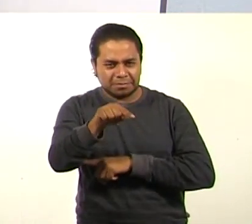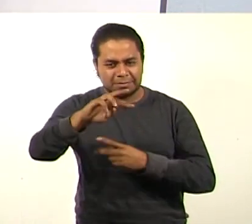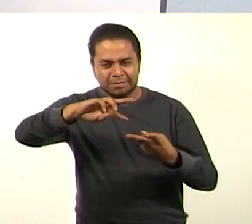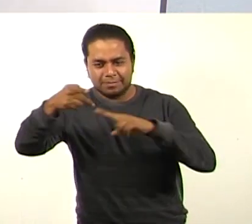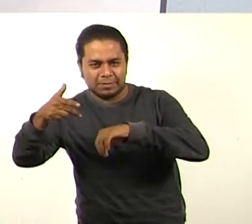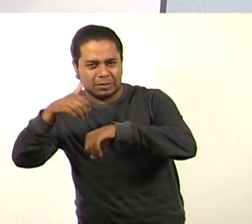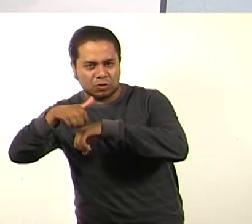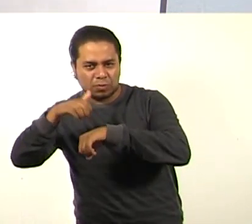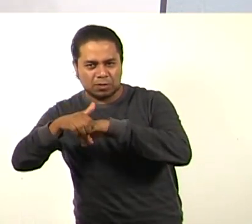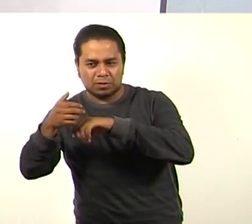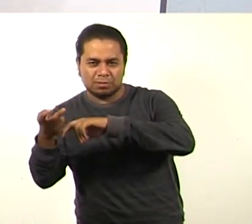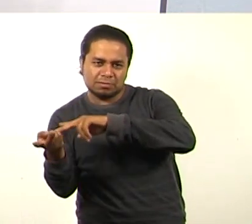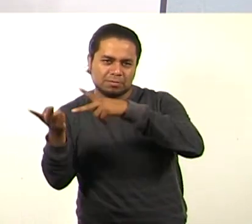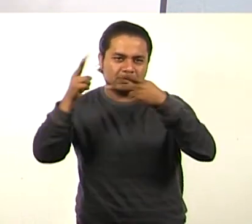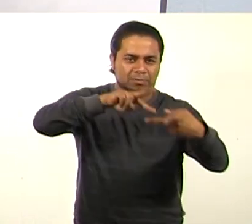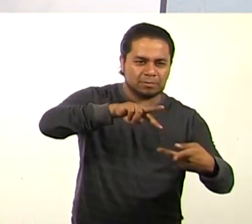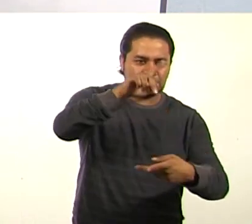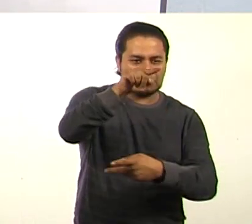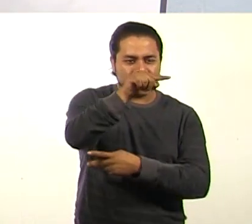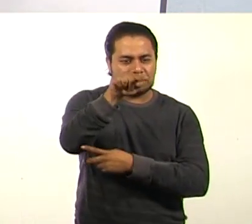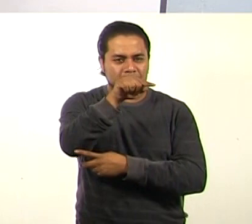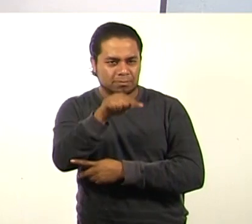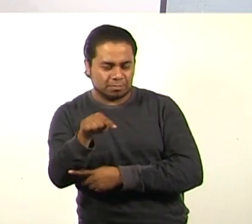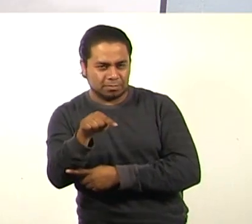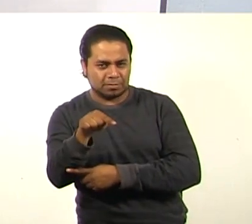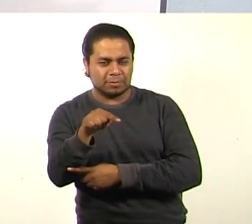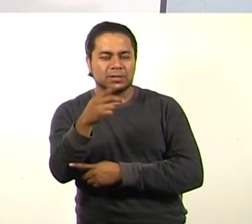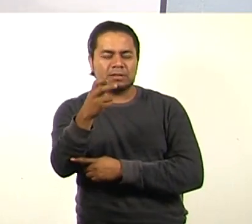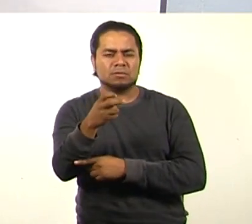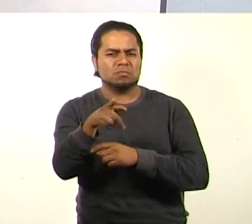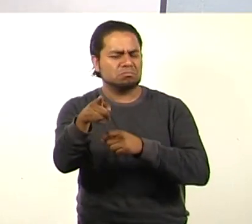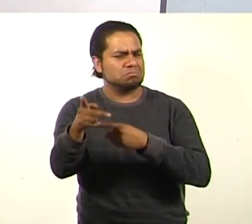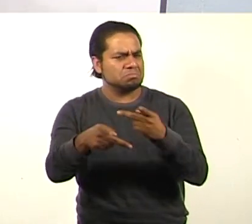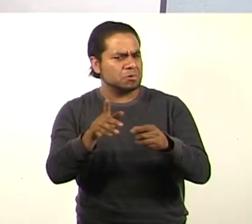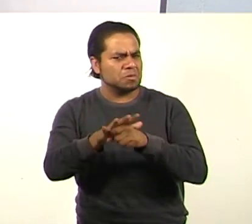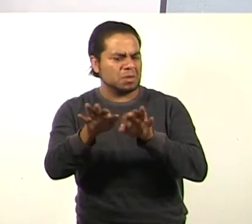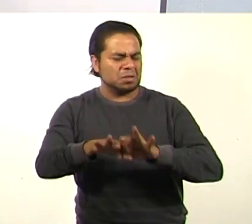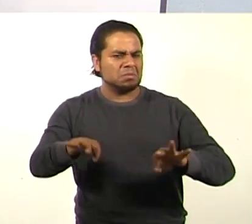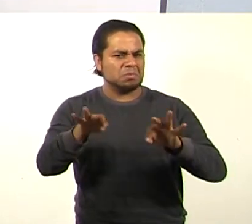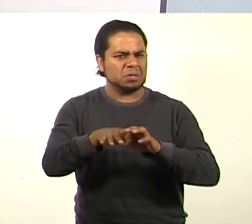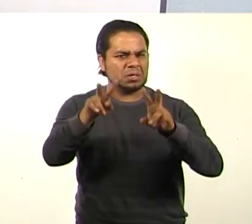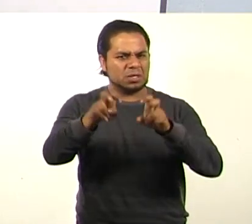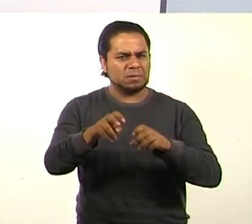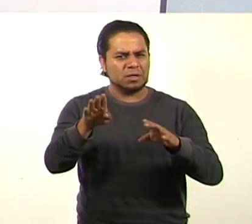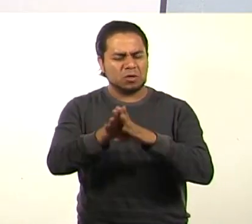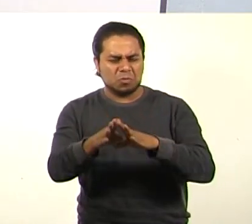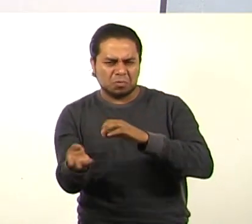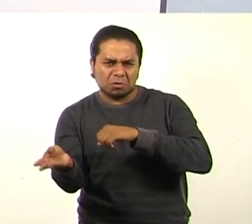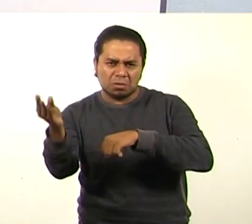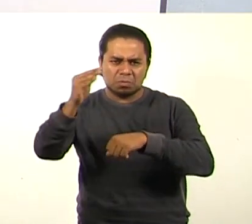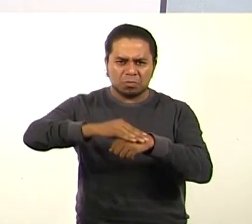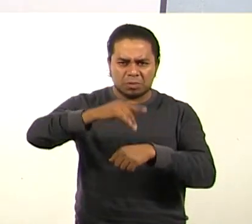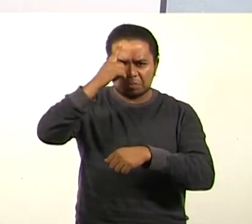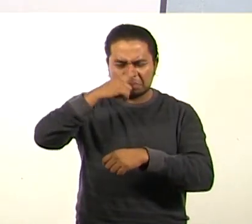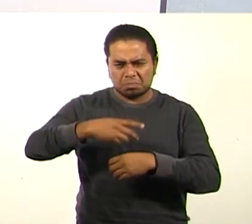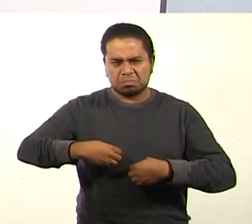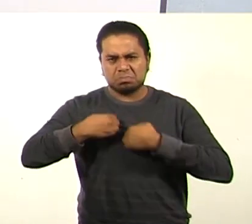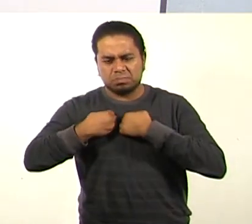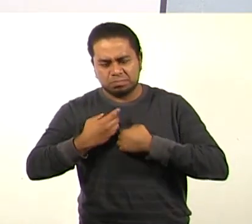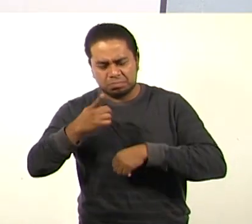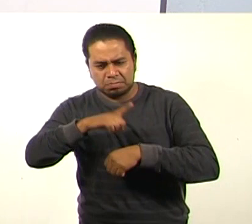viceversa. Ustedes se preguntarán qué importancia tiene ese tema y cómo lo podemos aplicar a nuestra vida